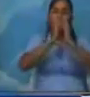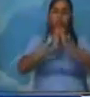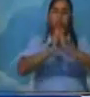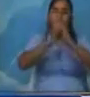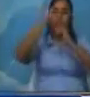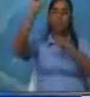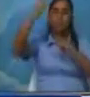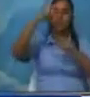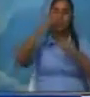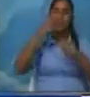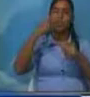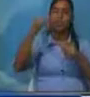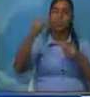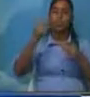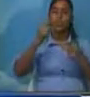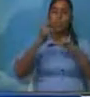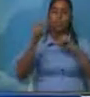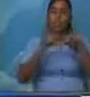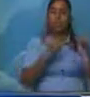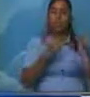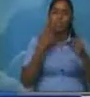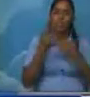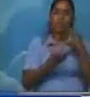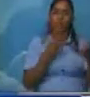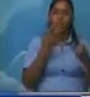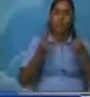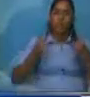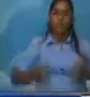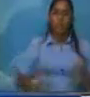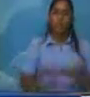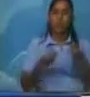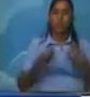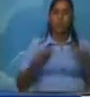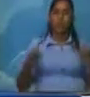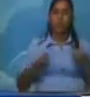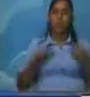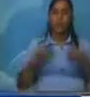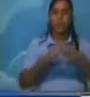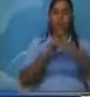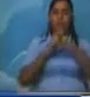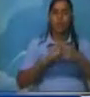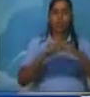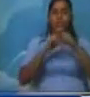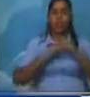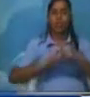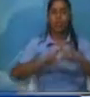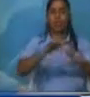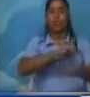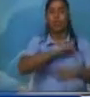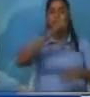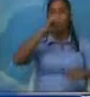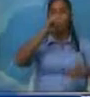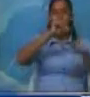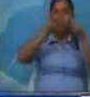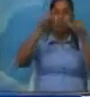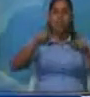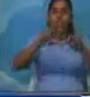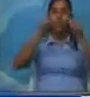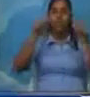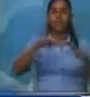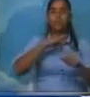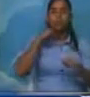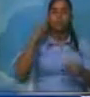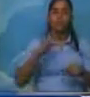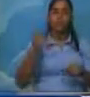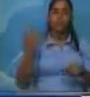sol la luna las estrellas quemaban sus hijos viv en honor de dioses muertos que tienen